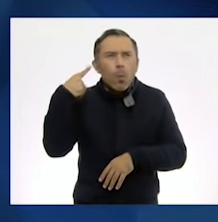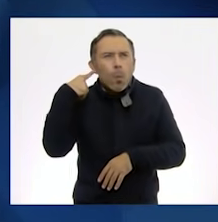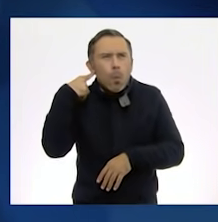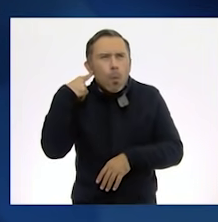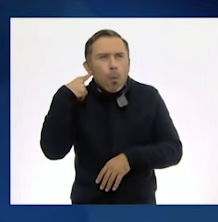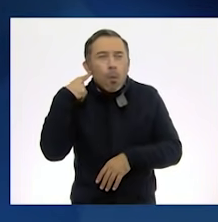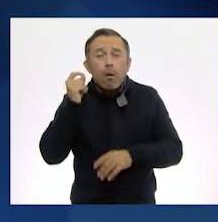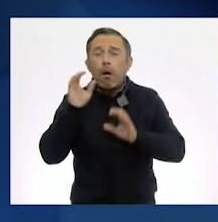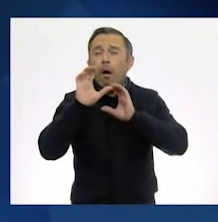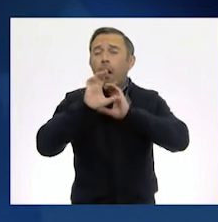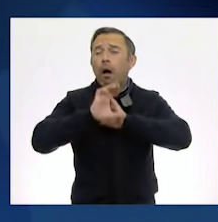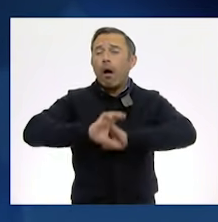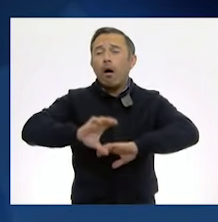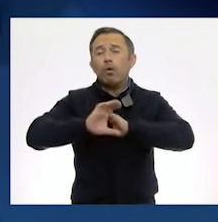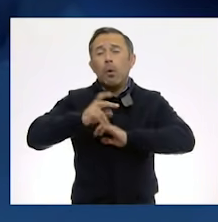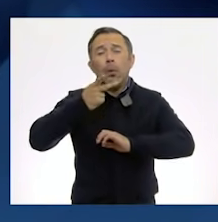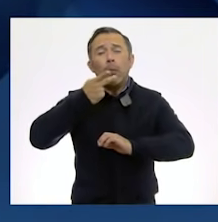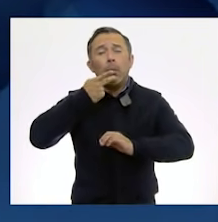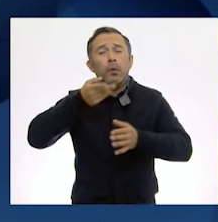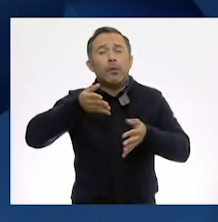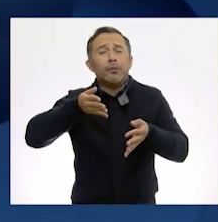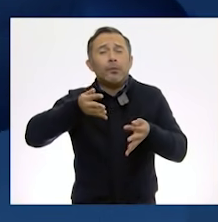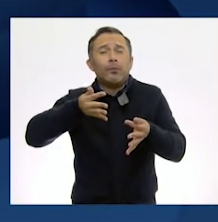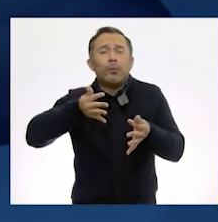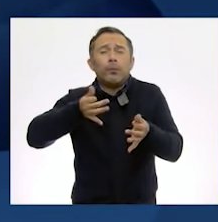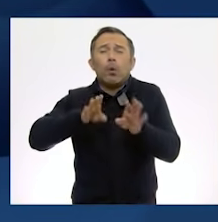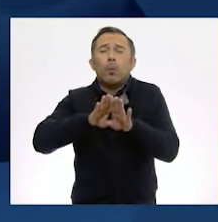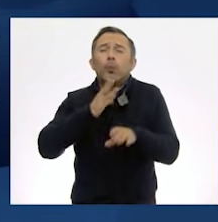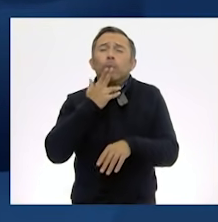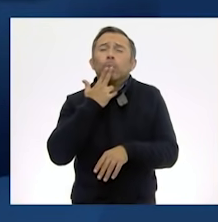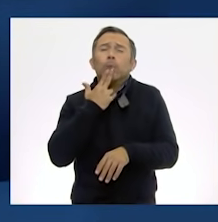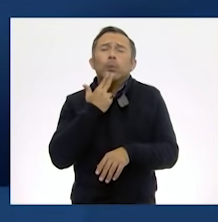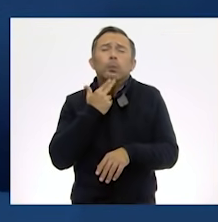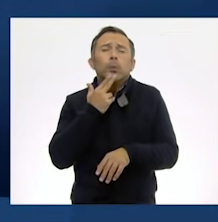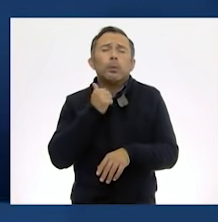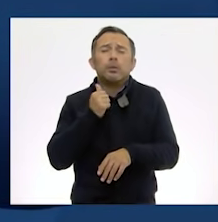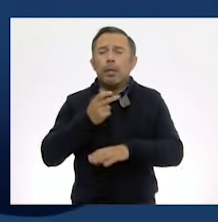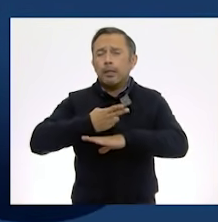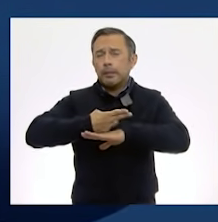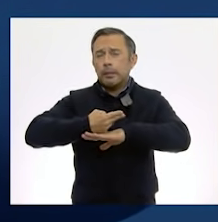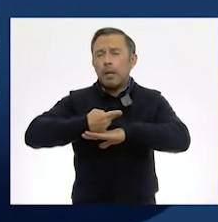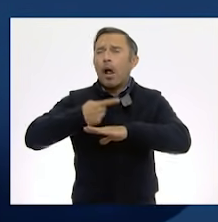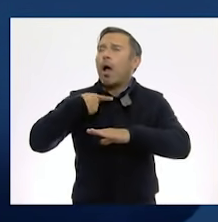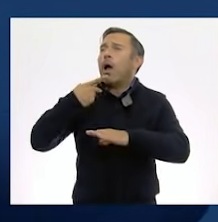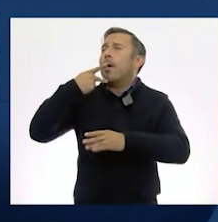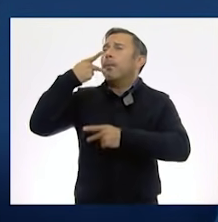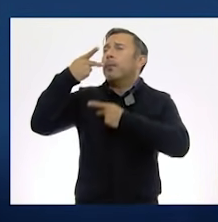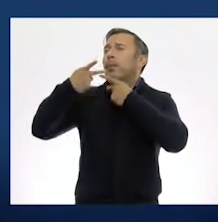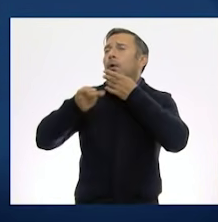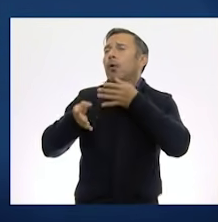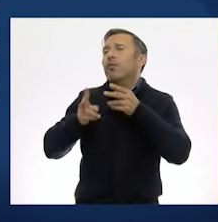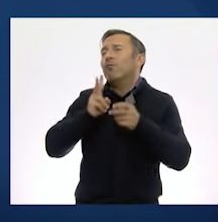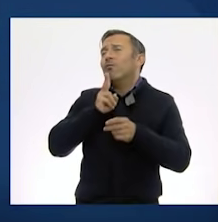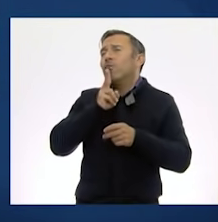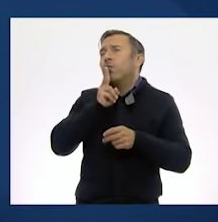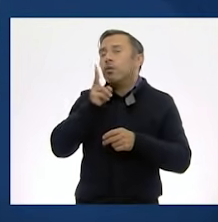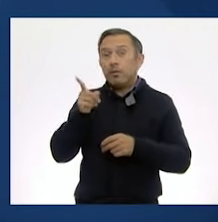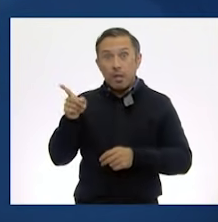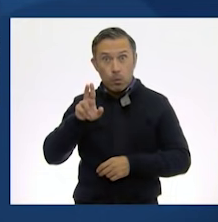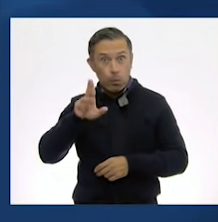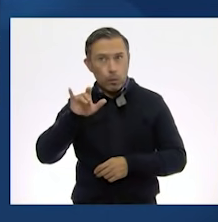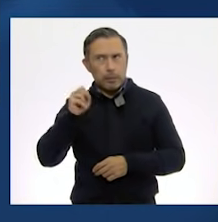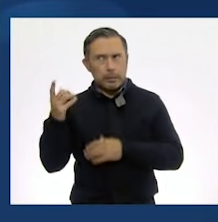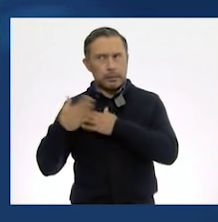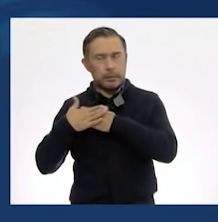cántico dulcísimo. Era la voz de las sirenas. Siguiendo las instrucciones de la maga, Ulises cogió una